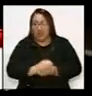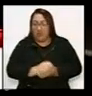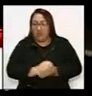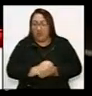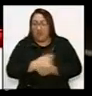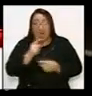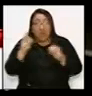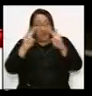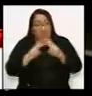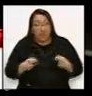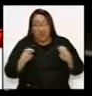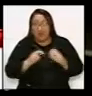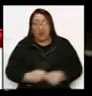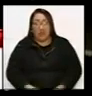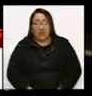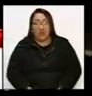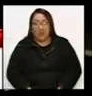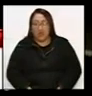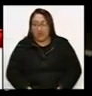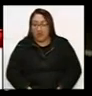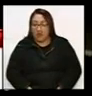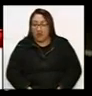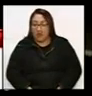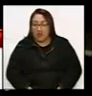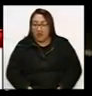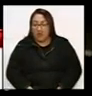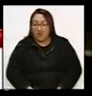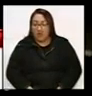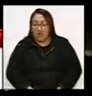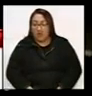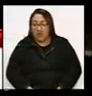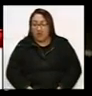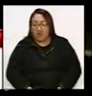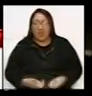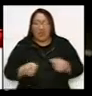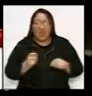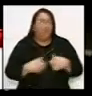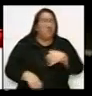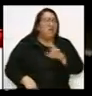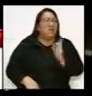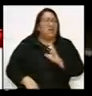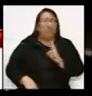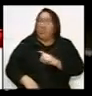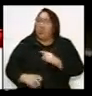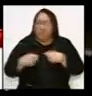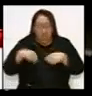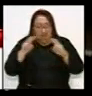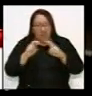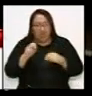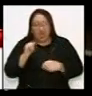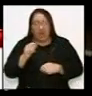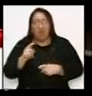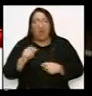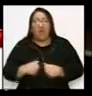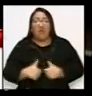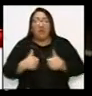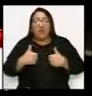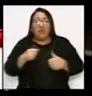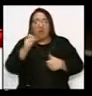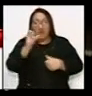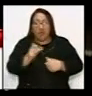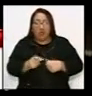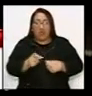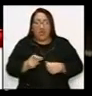tiene que investigar. Acá no se trata de ponernos de costado, tiene que investigarse. Hay una vida de una